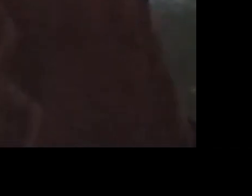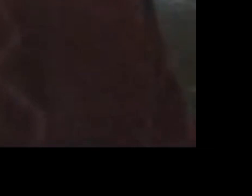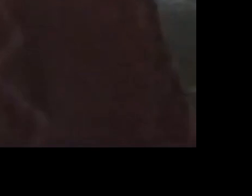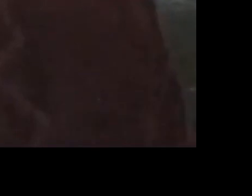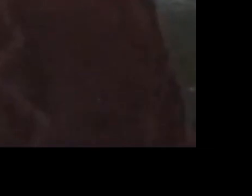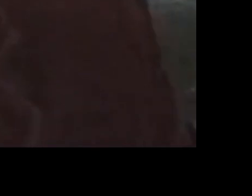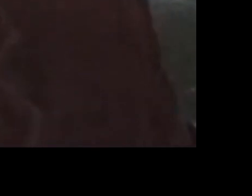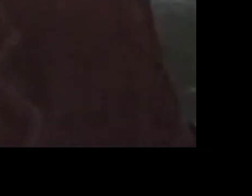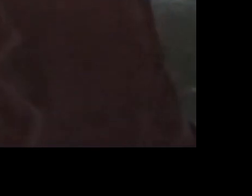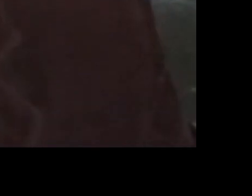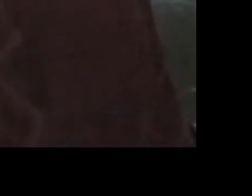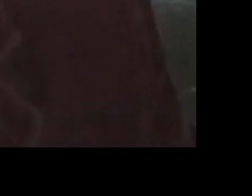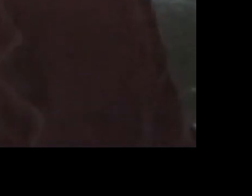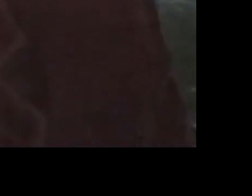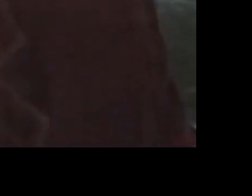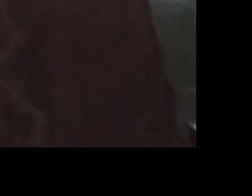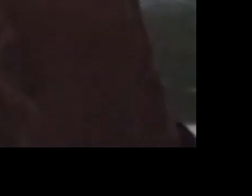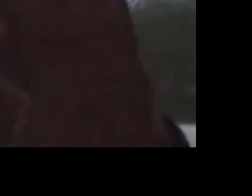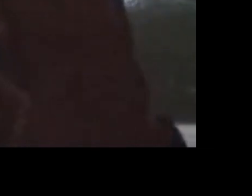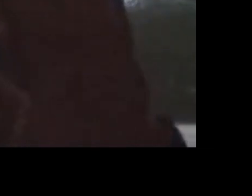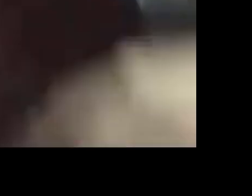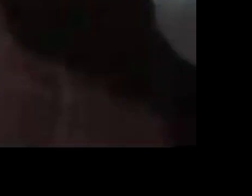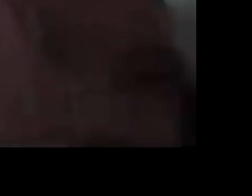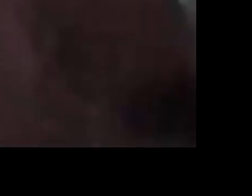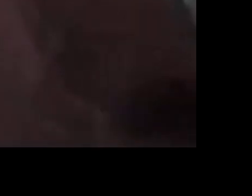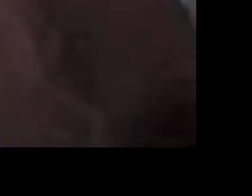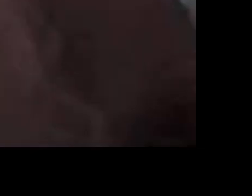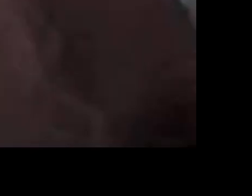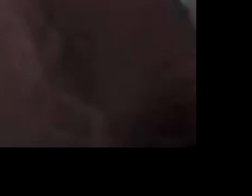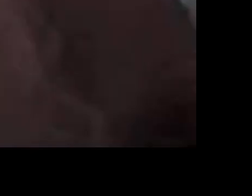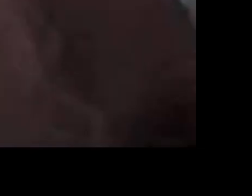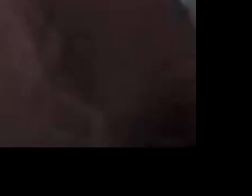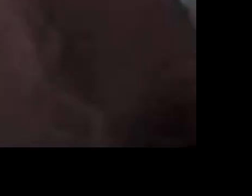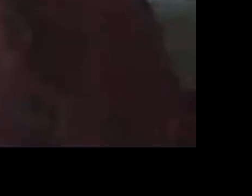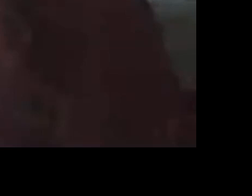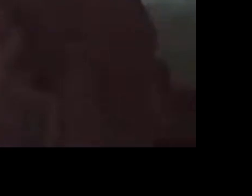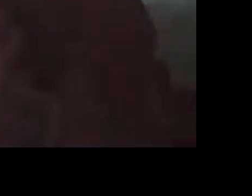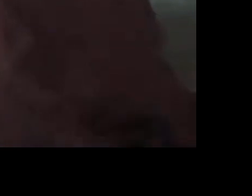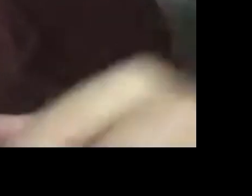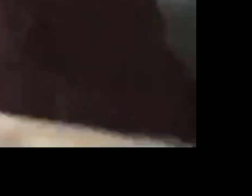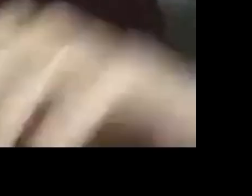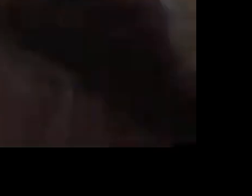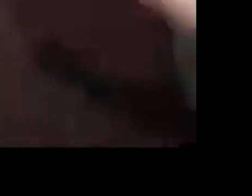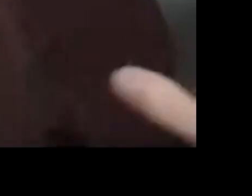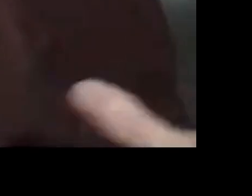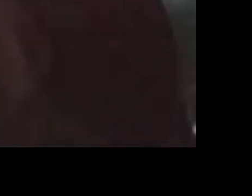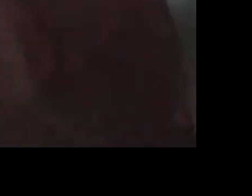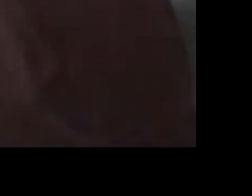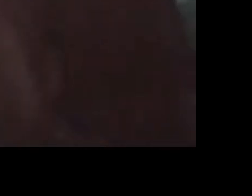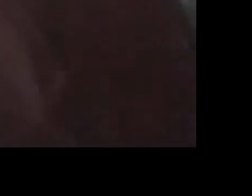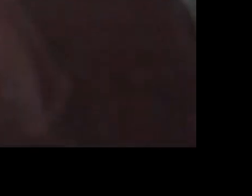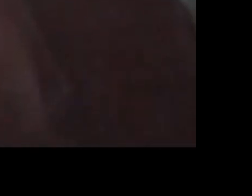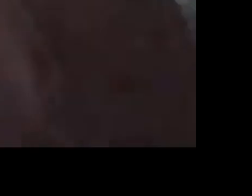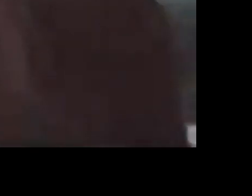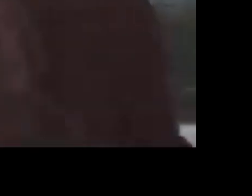una operación MEP para comprar títulos. El agente de bolsa, ¿qué va a hacer? Va a levantar otro ROS porque no sabe a qué se debe todo esto. Y la